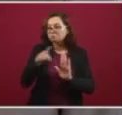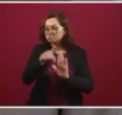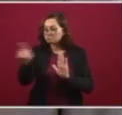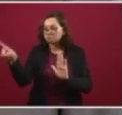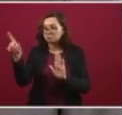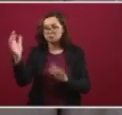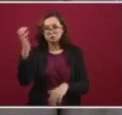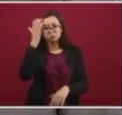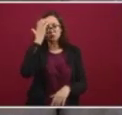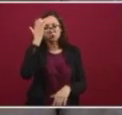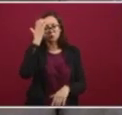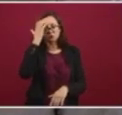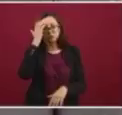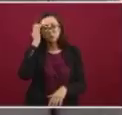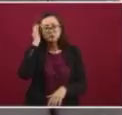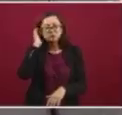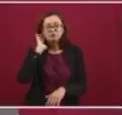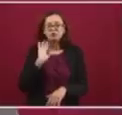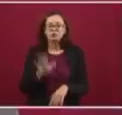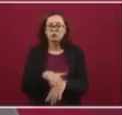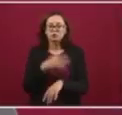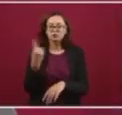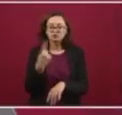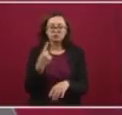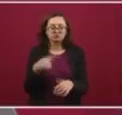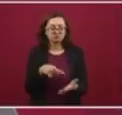porque aun cuando tengan mucho valor